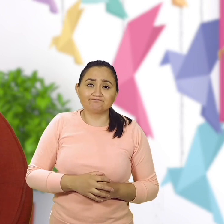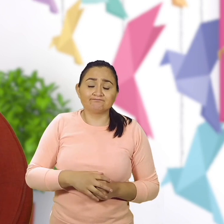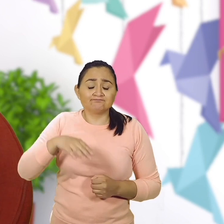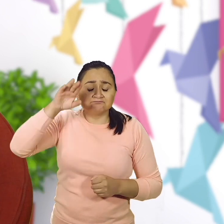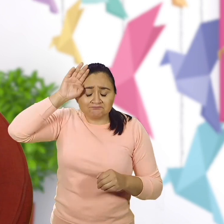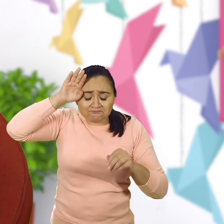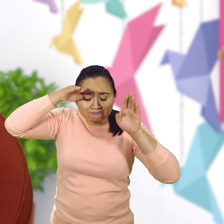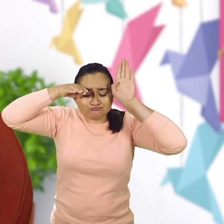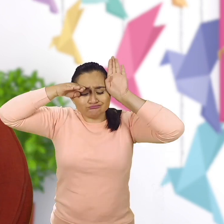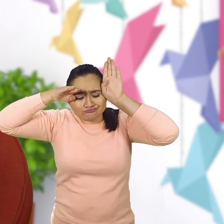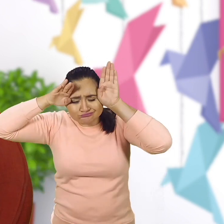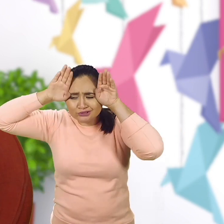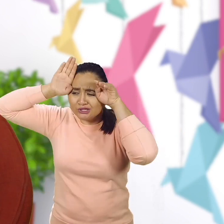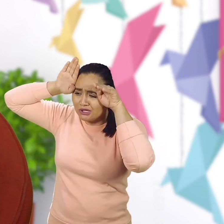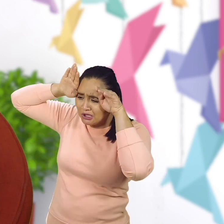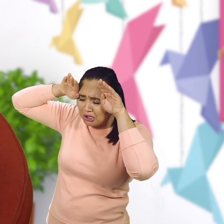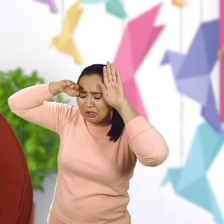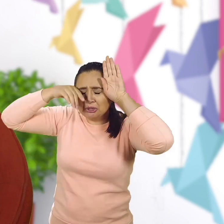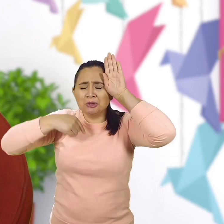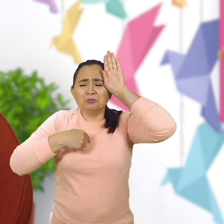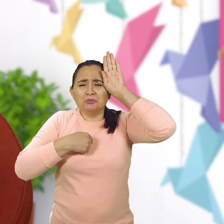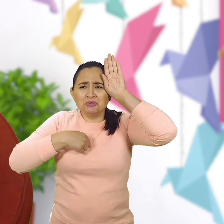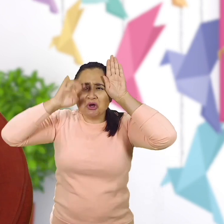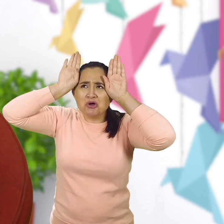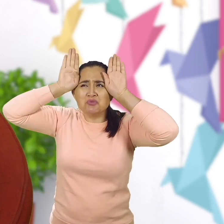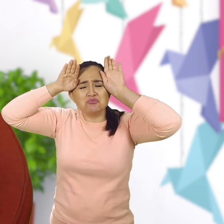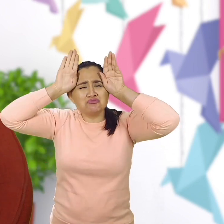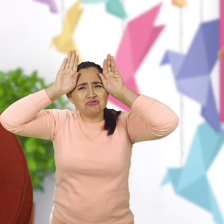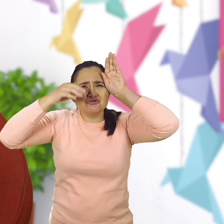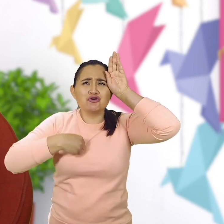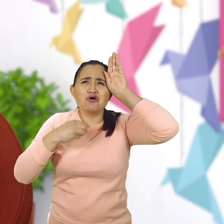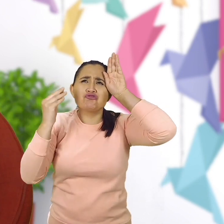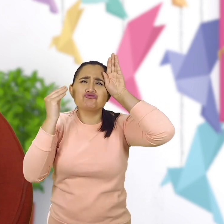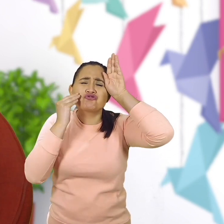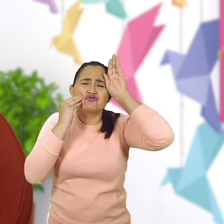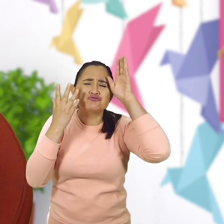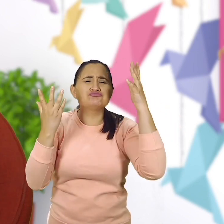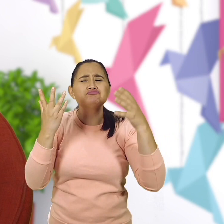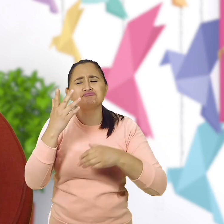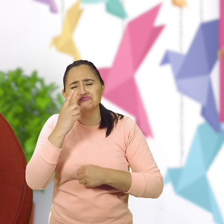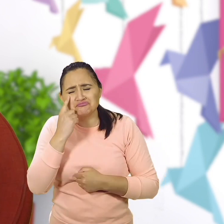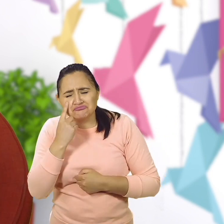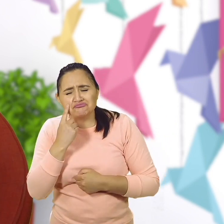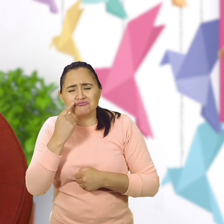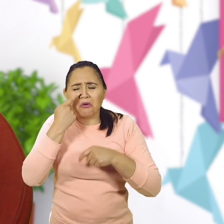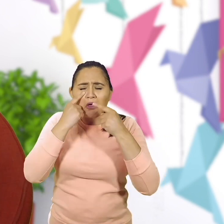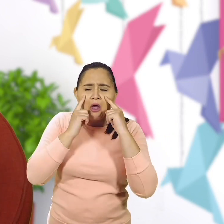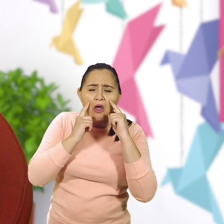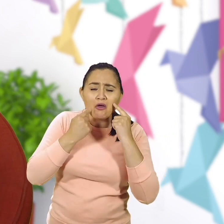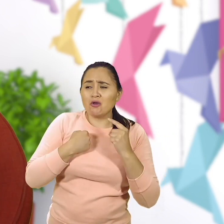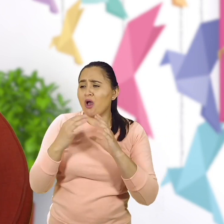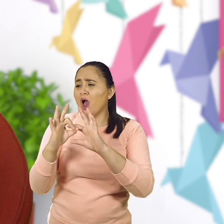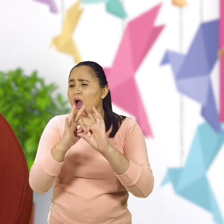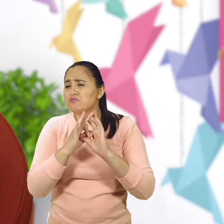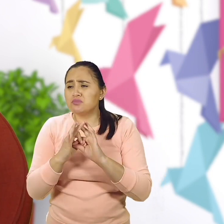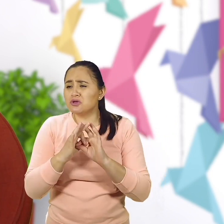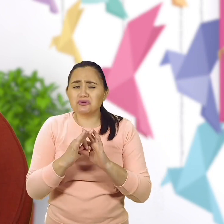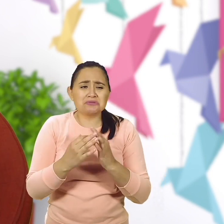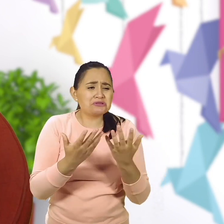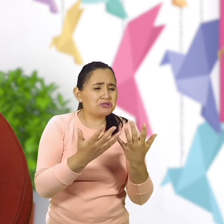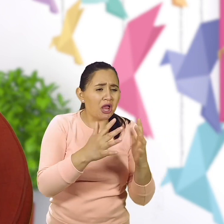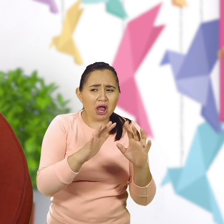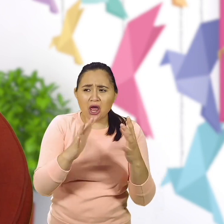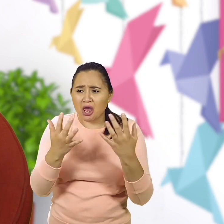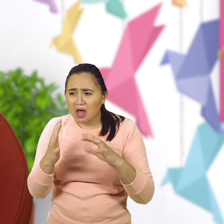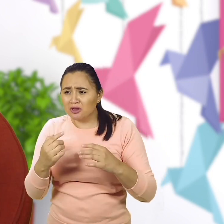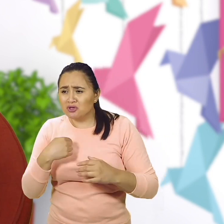poco a poco, Bruno empezó a pensar que ser burro era la peor desgracia para un animal. No tenía ningún amigo y todos sus compañeros